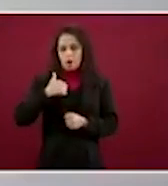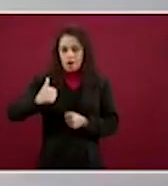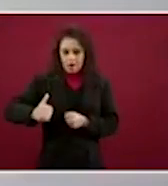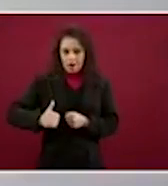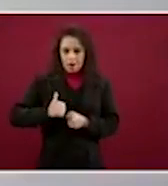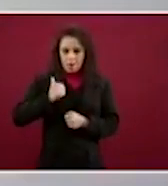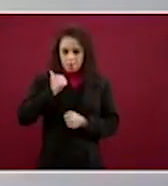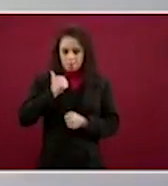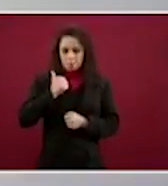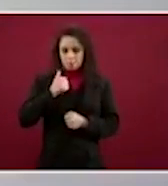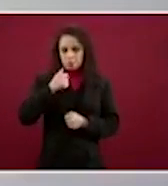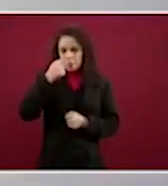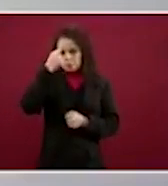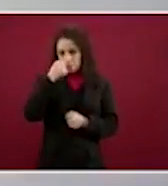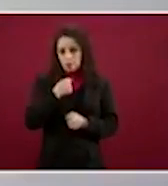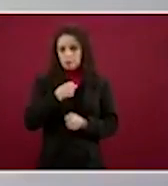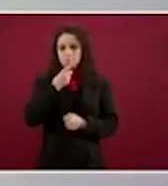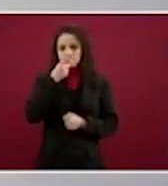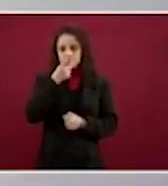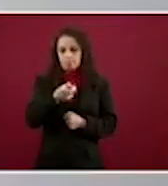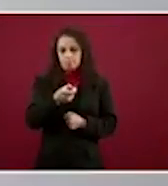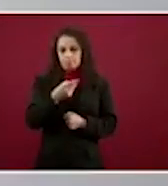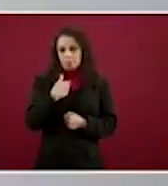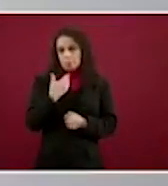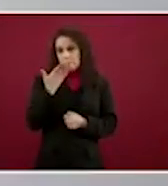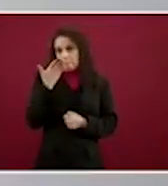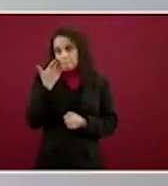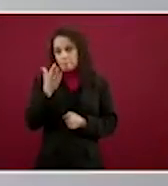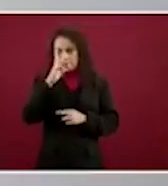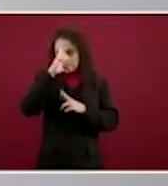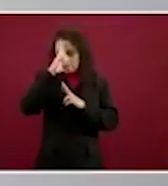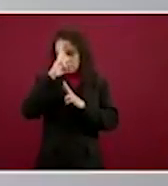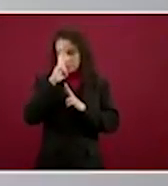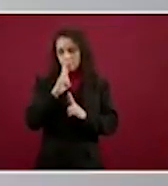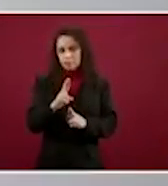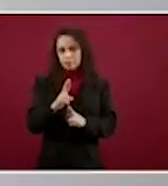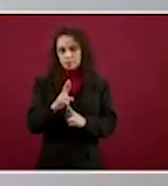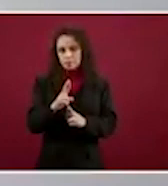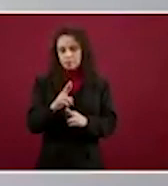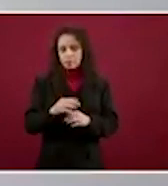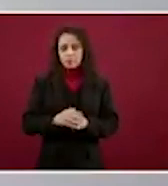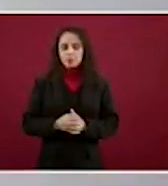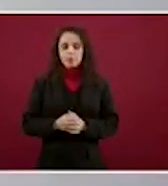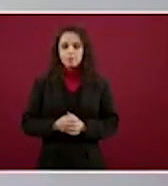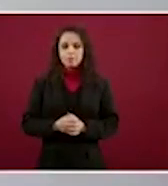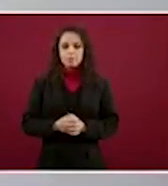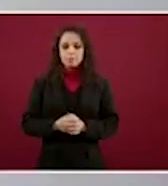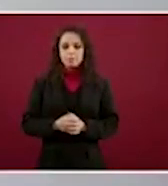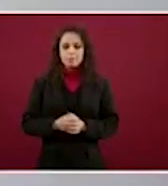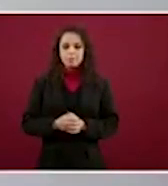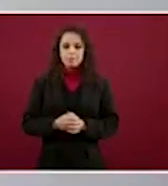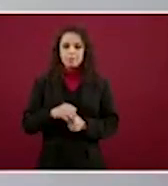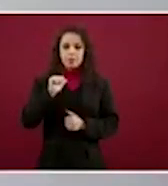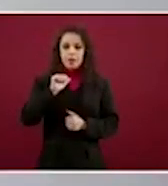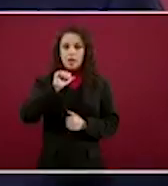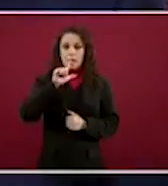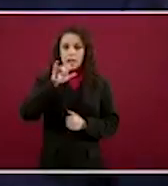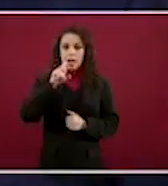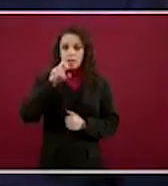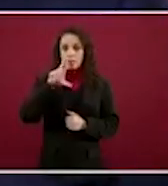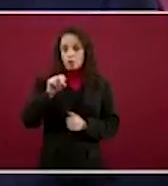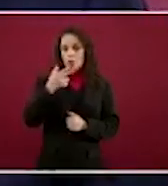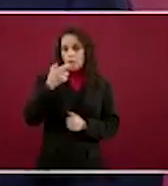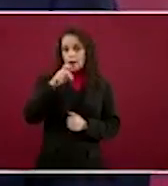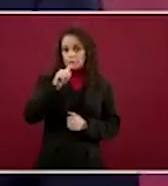el presidente andrés manuel lópez obrador calificó como un triunfo la aprobación en el senado de la república del acuerdo modificatorio